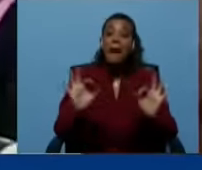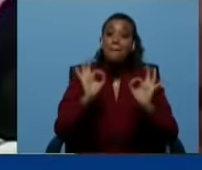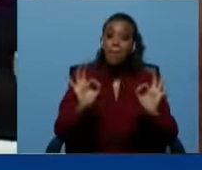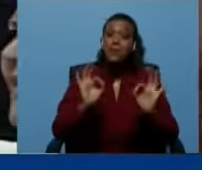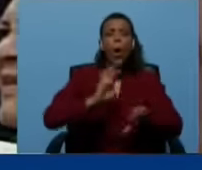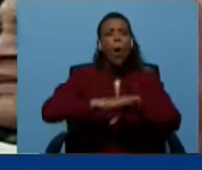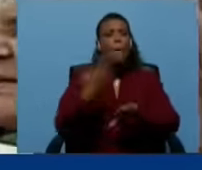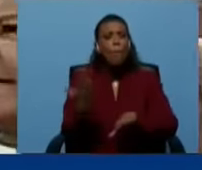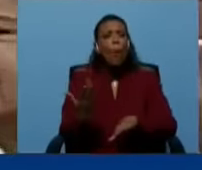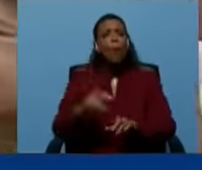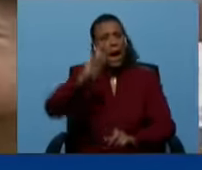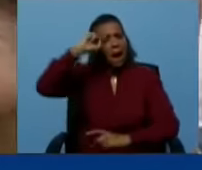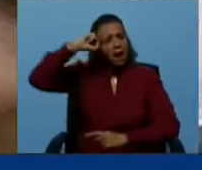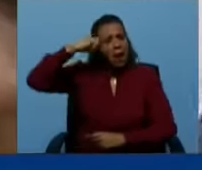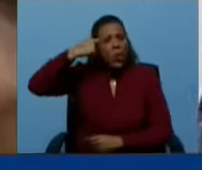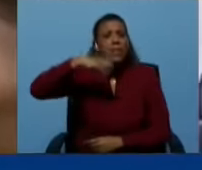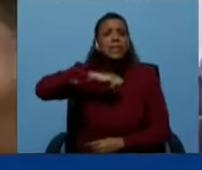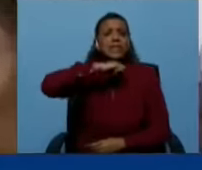porque hoy tenemos que recordar